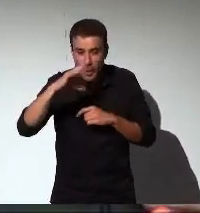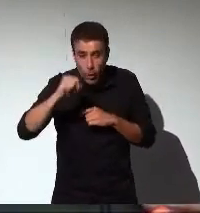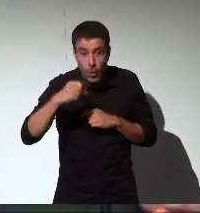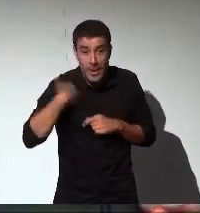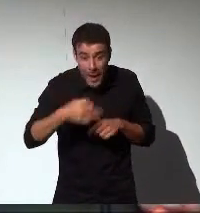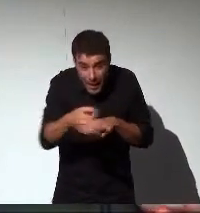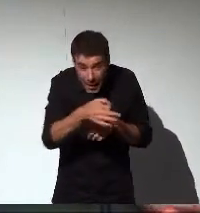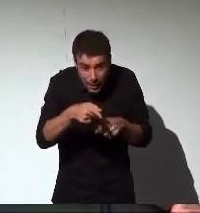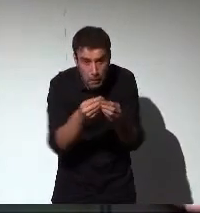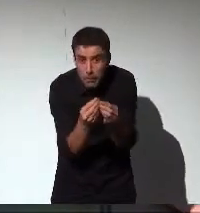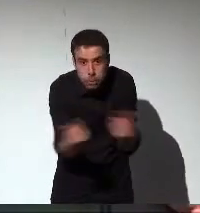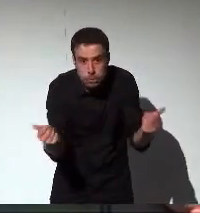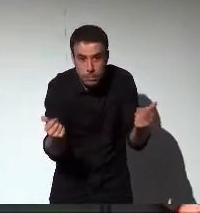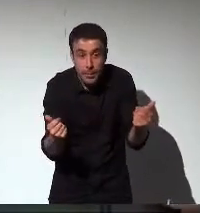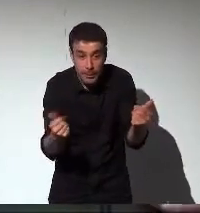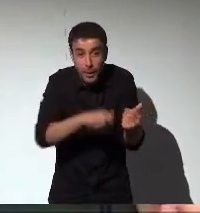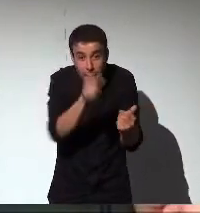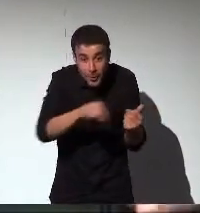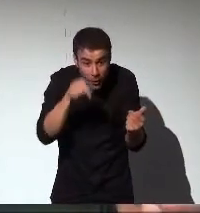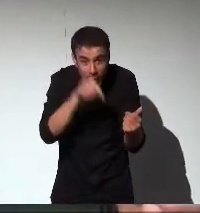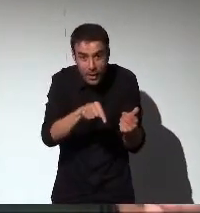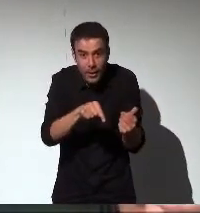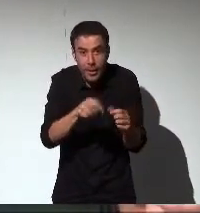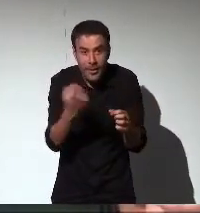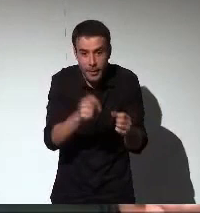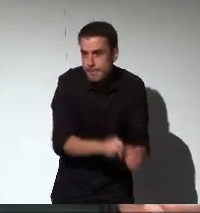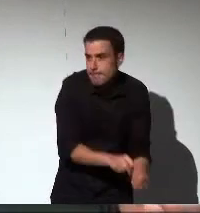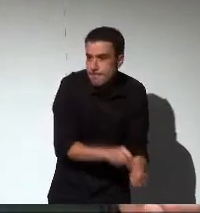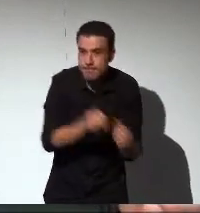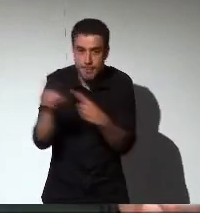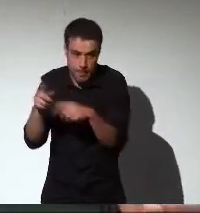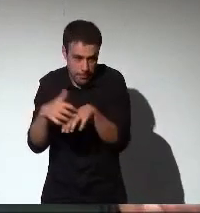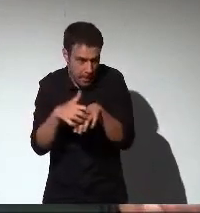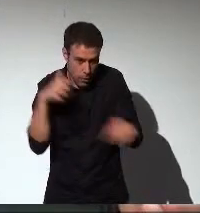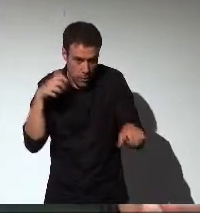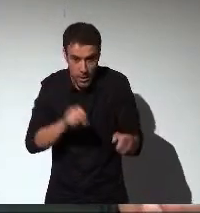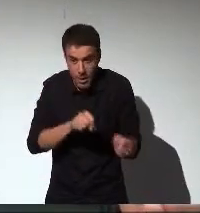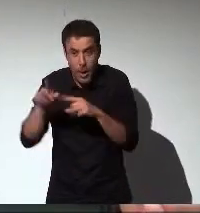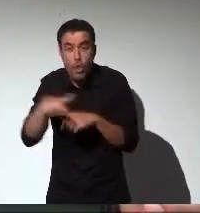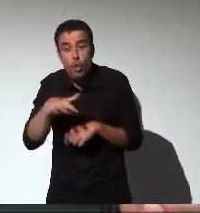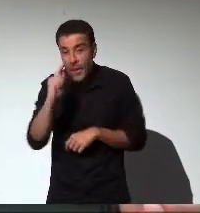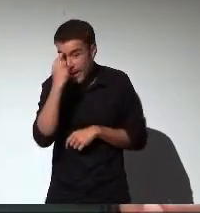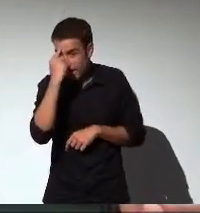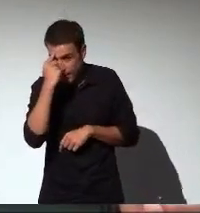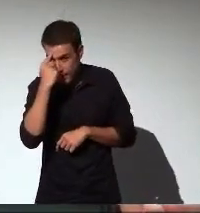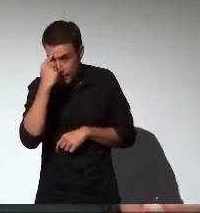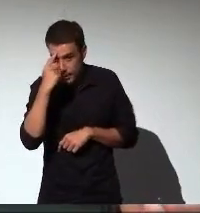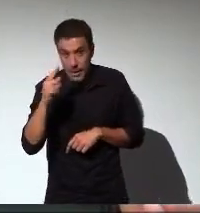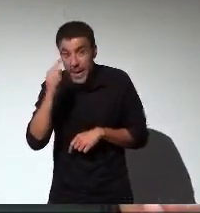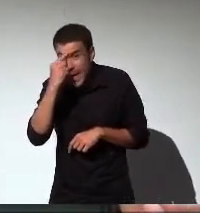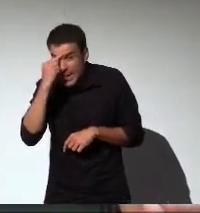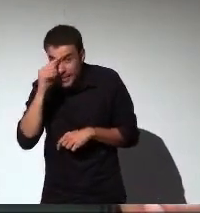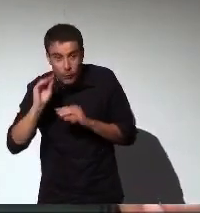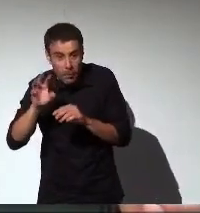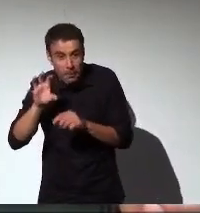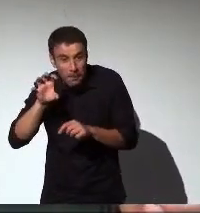faz de la Tierra y donde sus habitantes han tenido que desplazarse de manera mayoritaria a la India, con lo que supone la India como